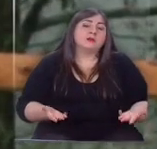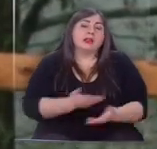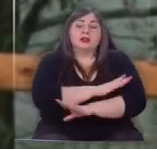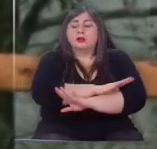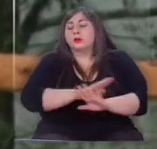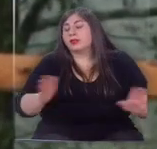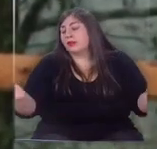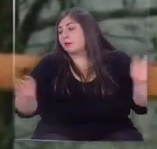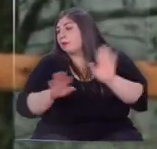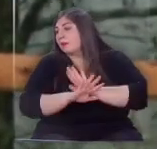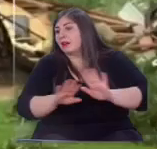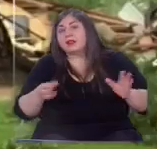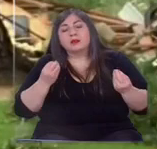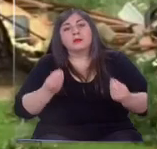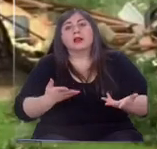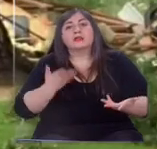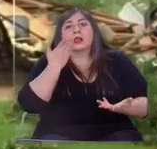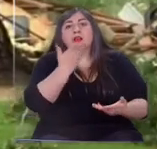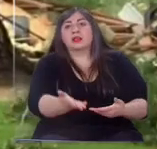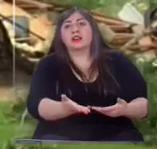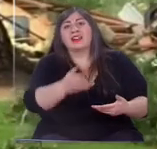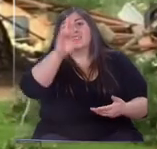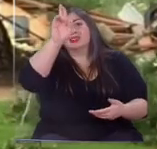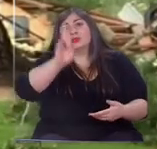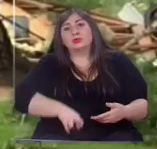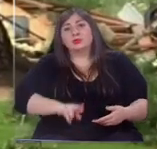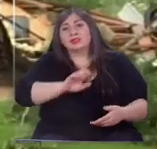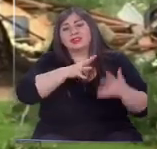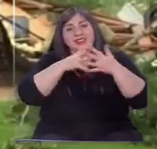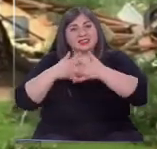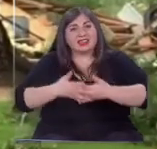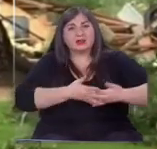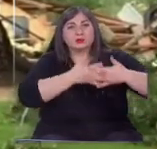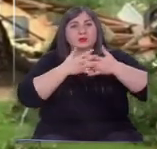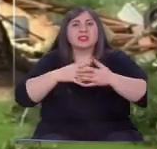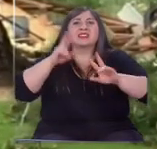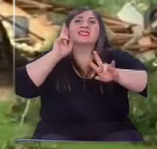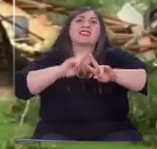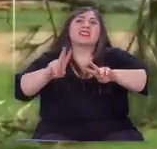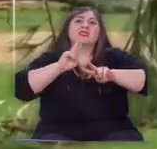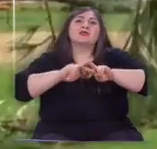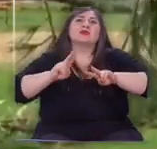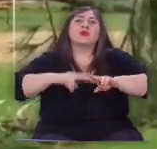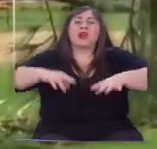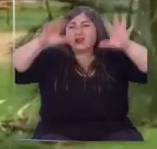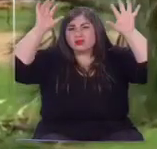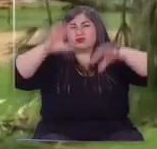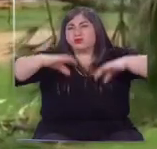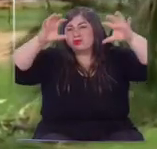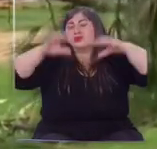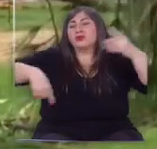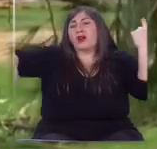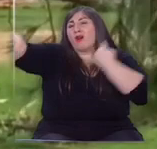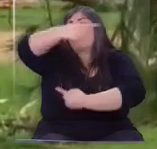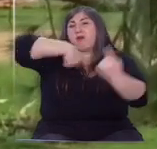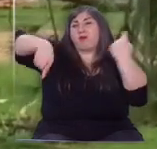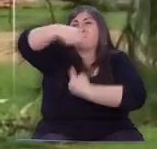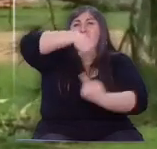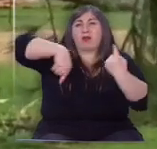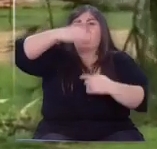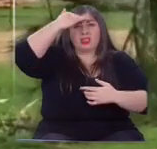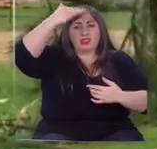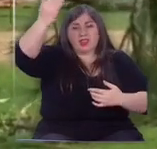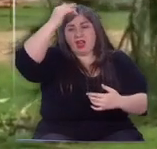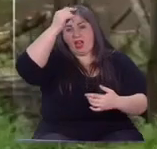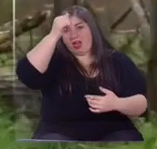dar más con lo que está ocurriendo acá. En el sur de Estados Unidos se registró una tormenta durante esta jornada de día domingo, también mañana